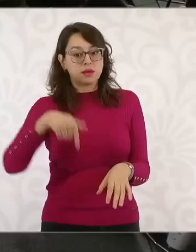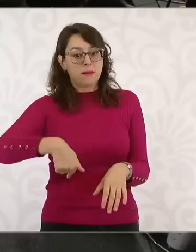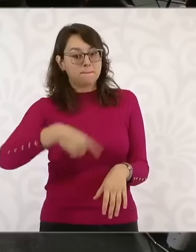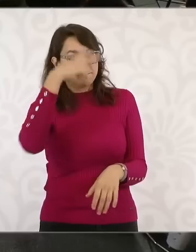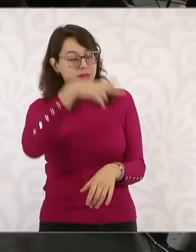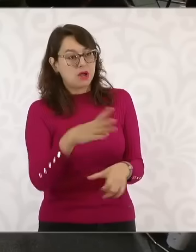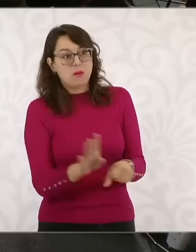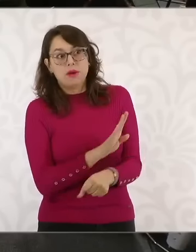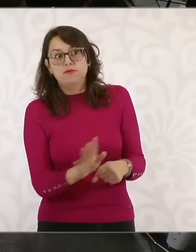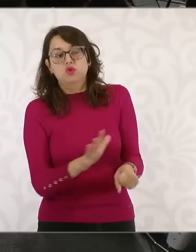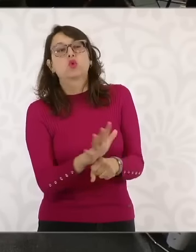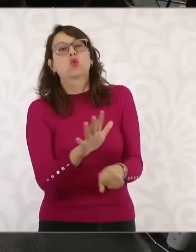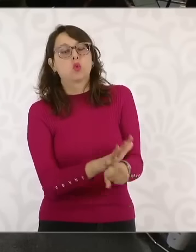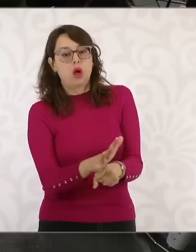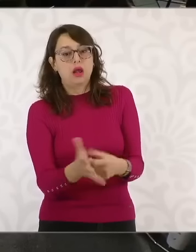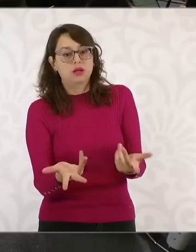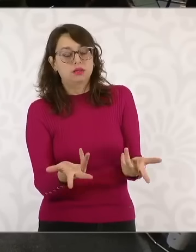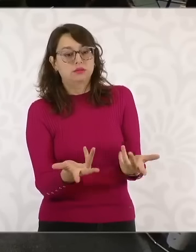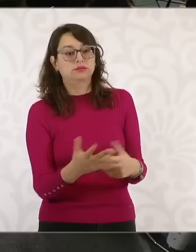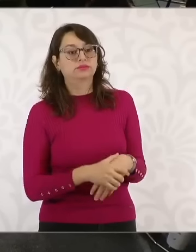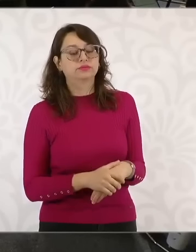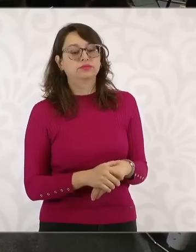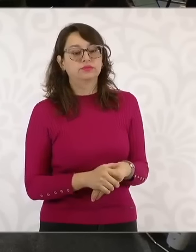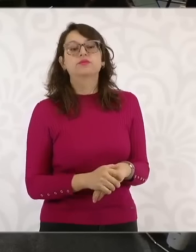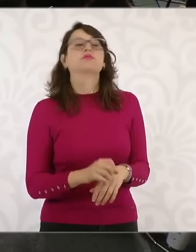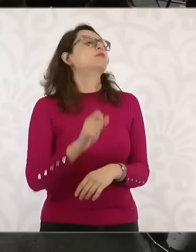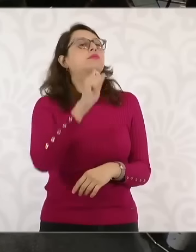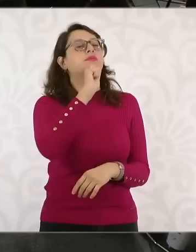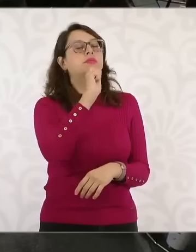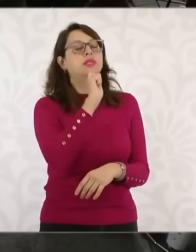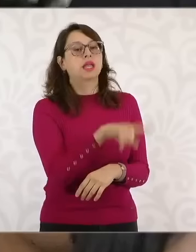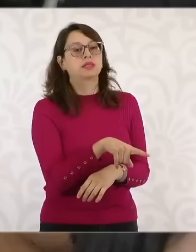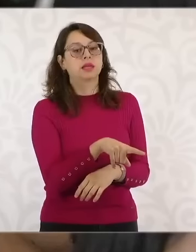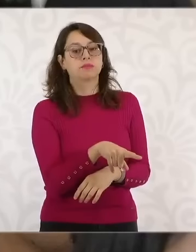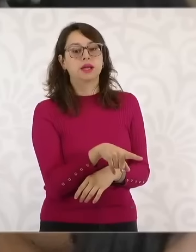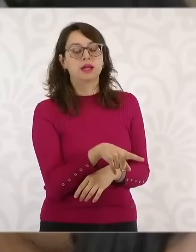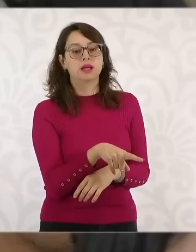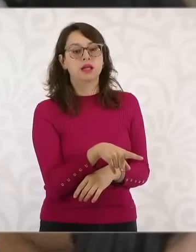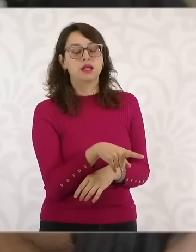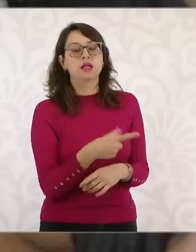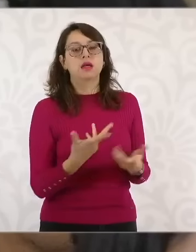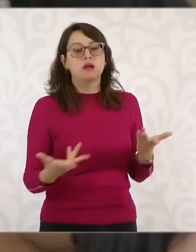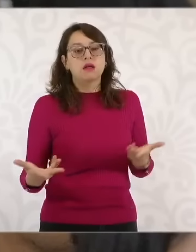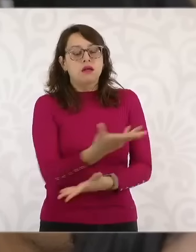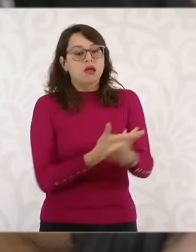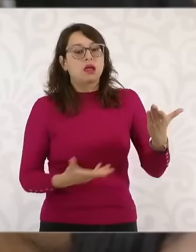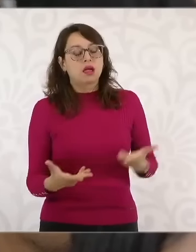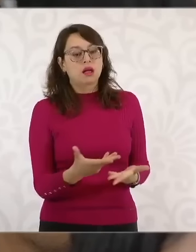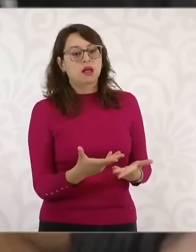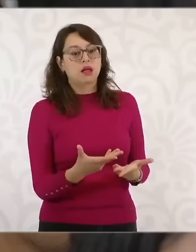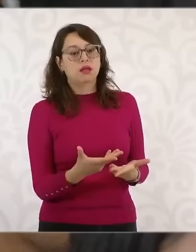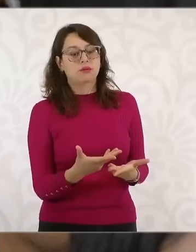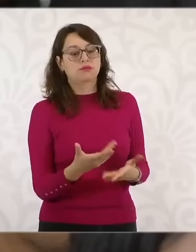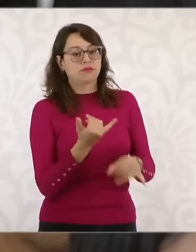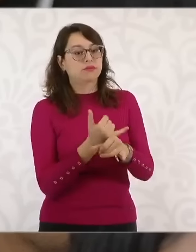obtiene recursos de eso que se confisca y también si se le, en este ámbito de la colaboración, se le da